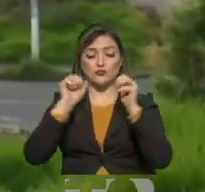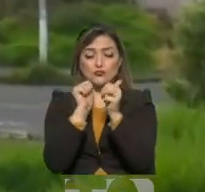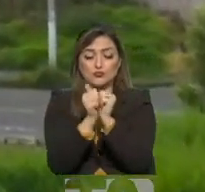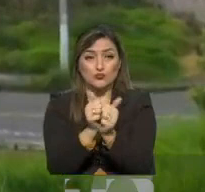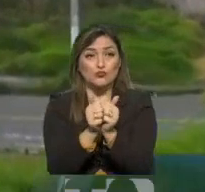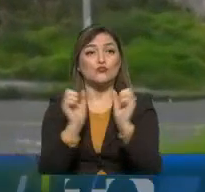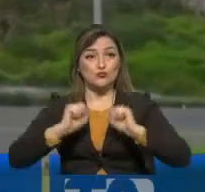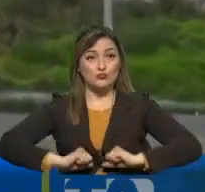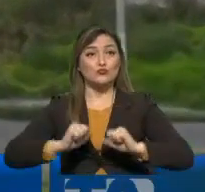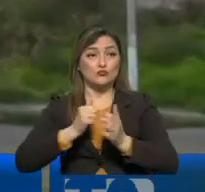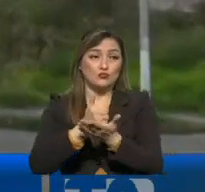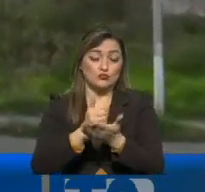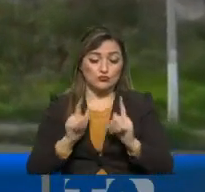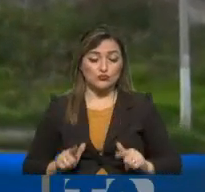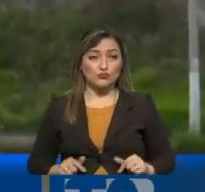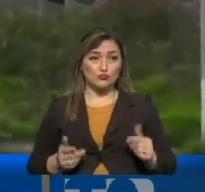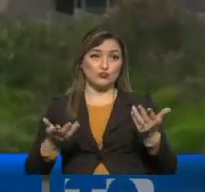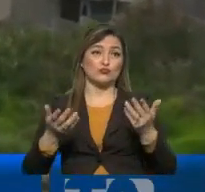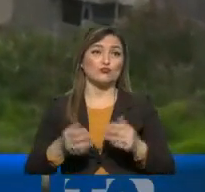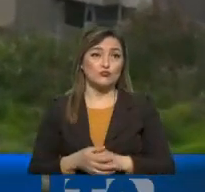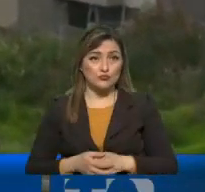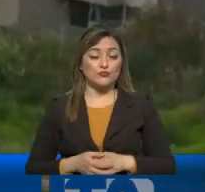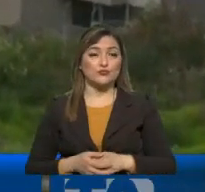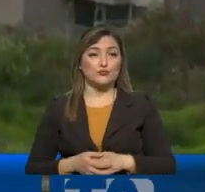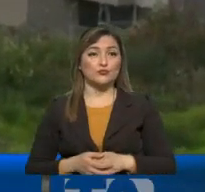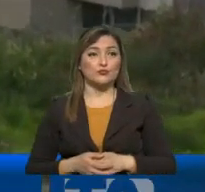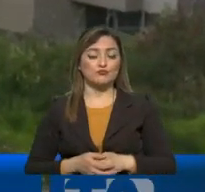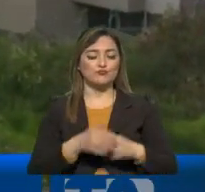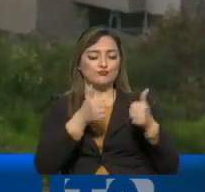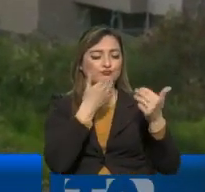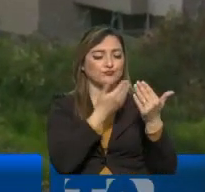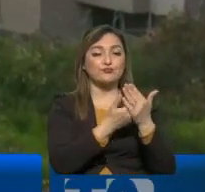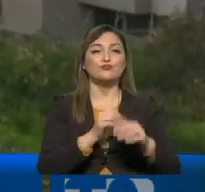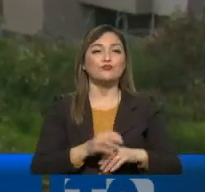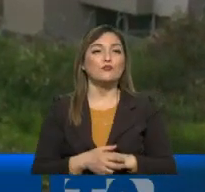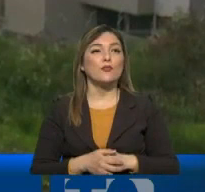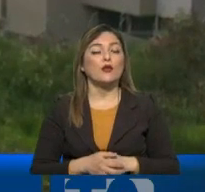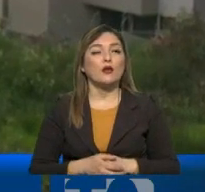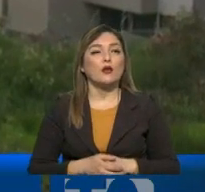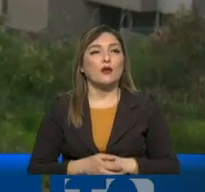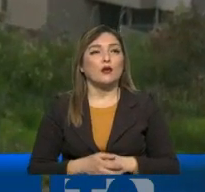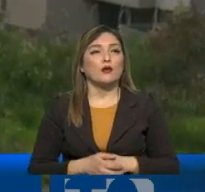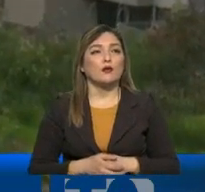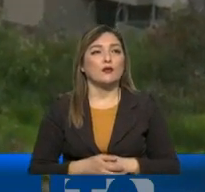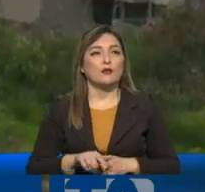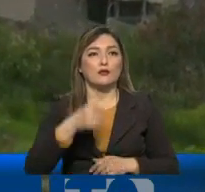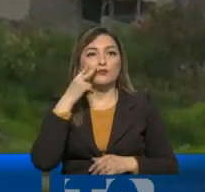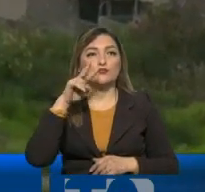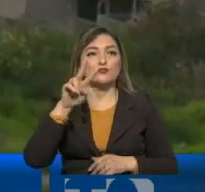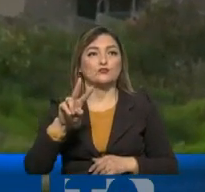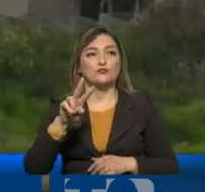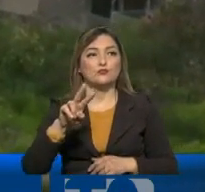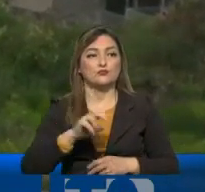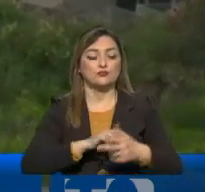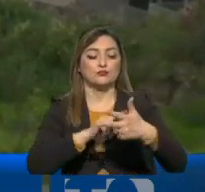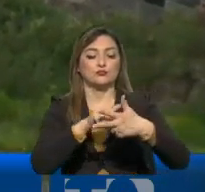y todo eso que contribuye para la salud de toda la comunidad. Listo, muchísimas gracias. Desde este punto podemos observar los tres